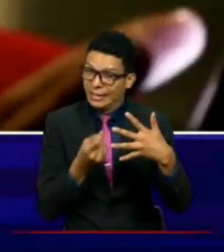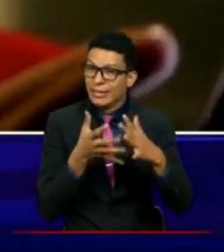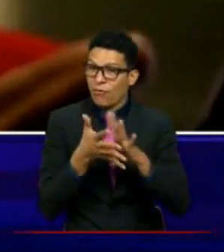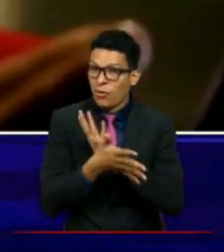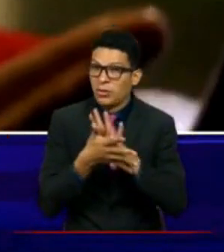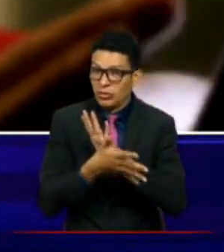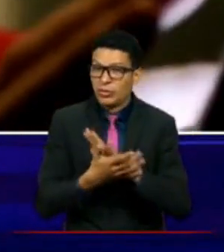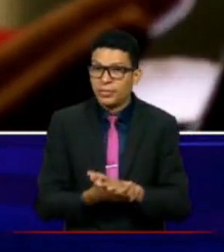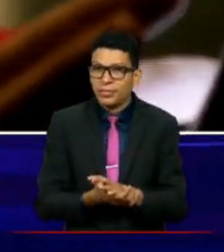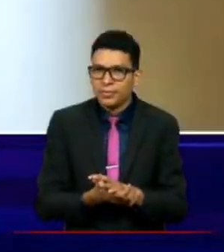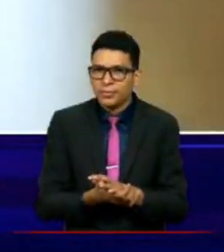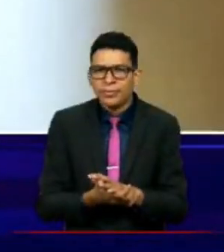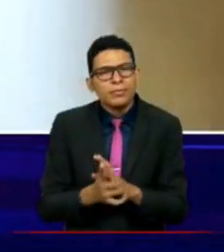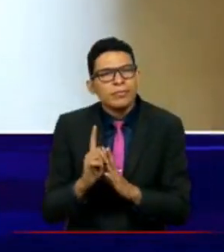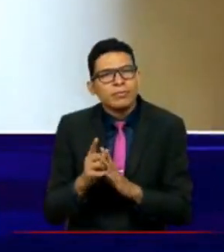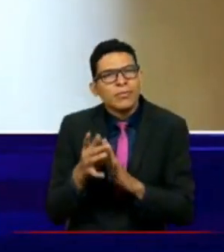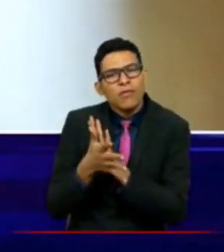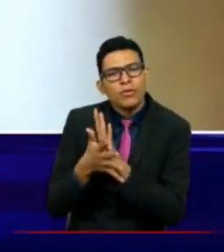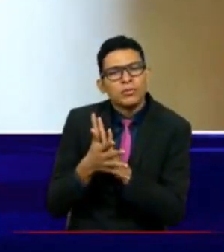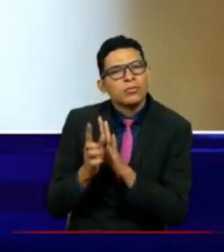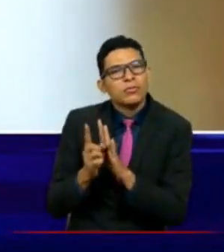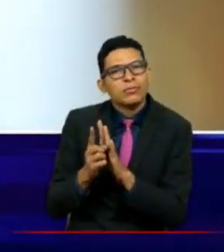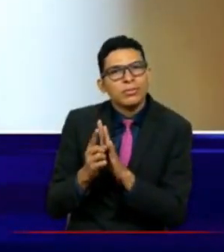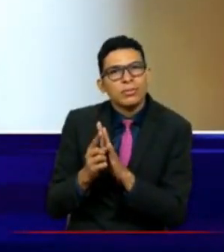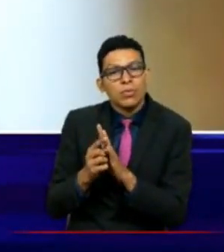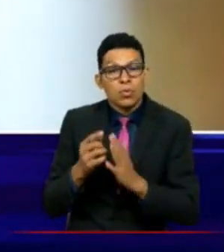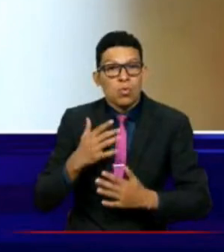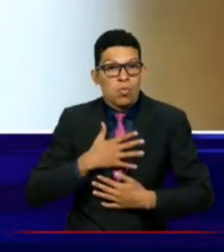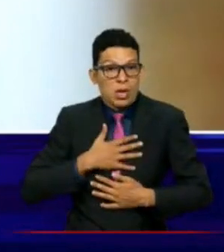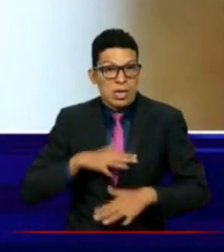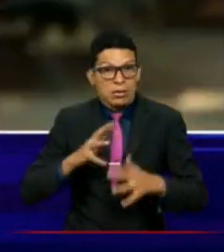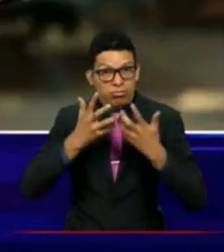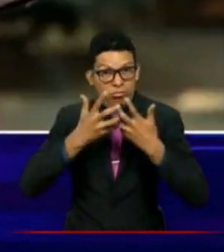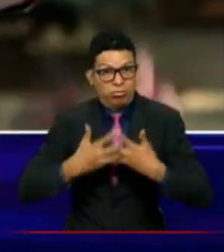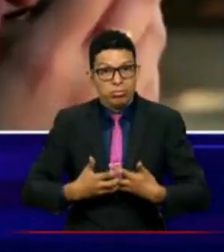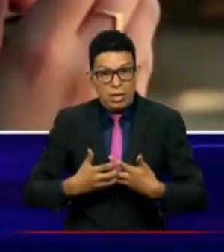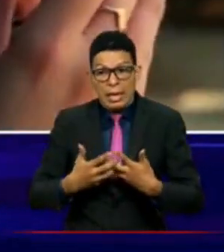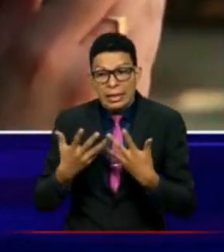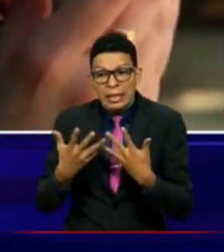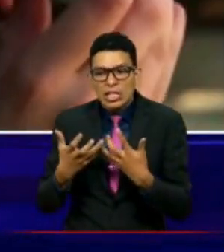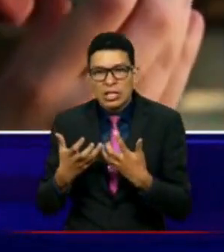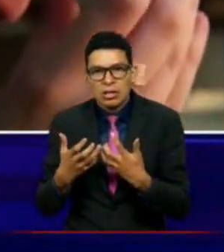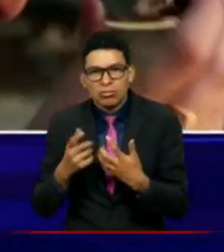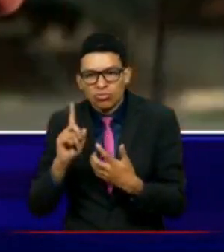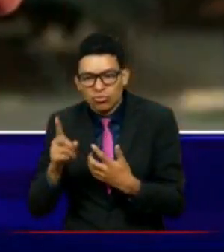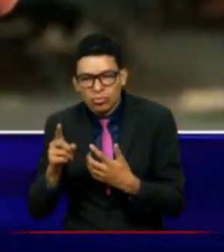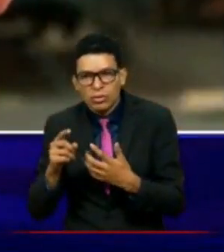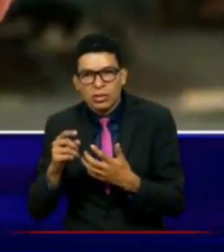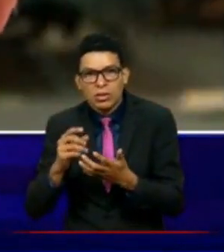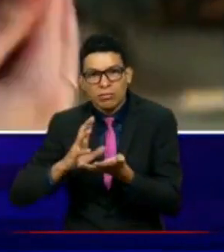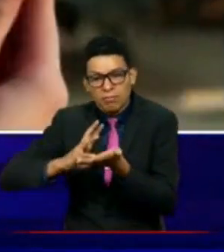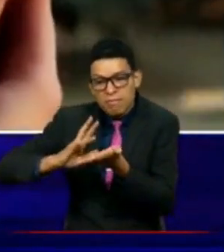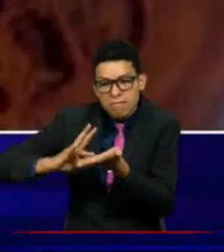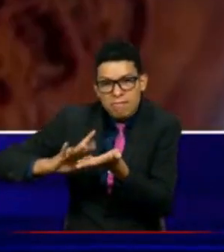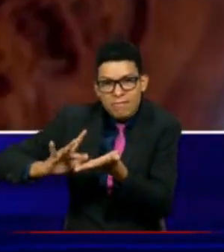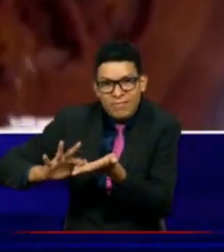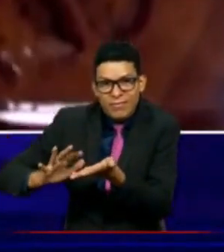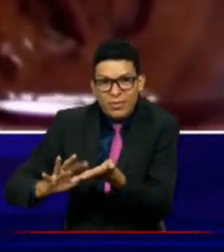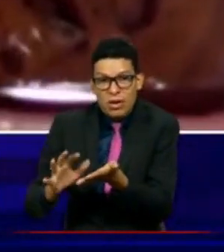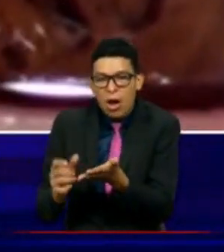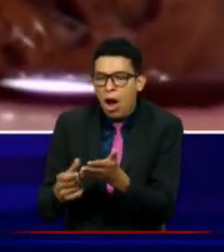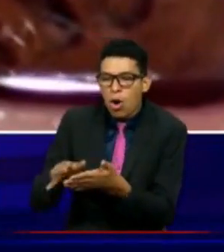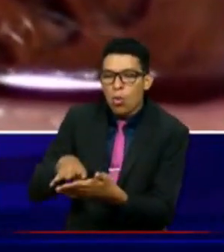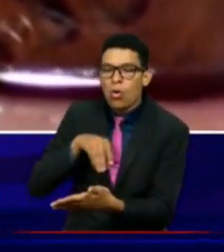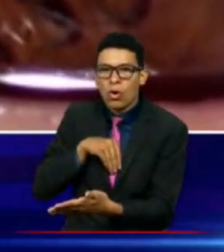esta categoría de datos conlleva a que cualquiera cualquier empresa que trate o haga tratamiento de datos biométricos